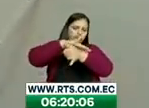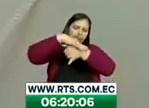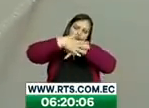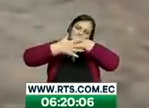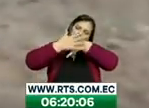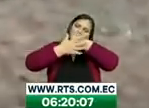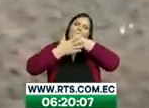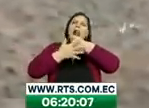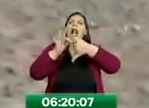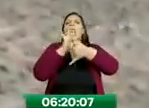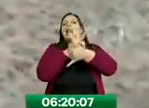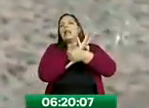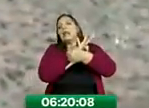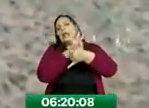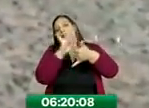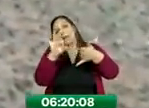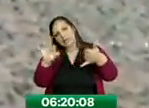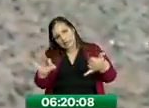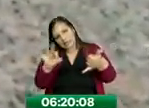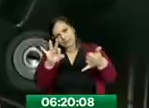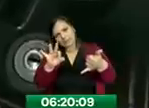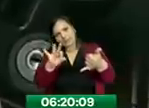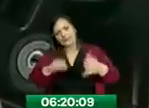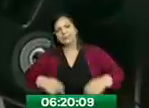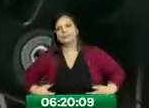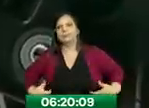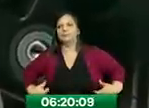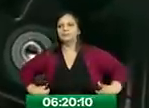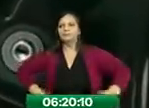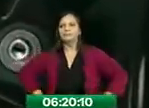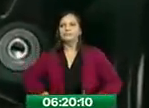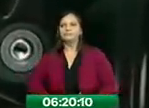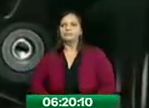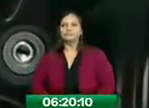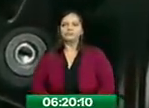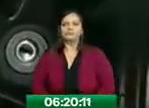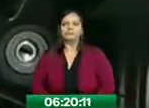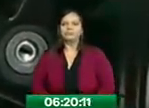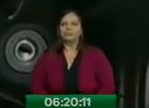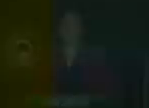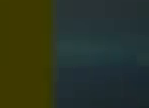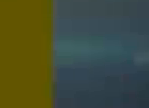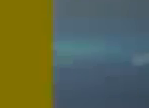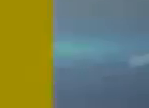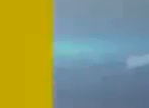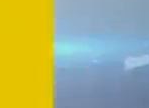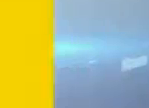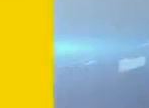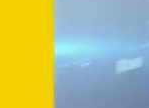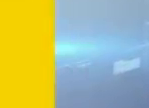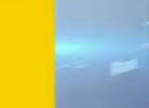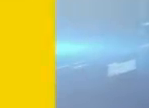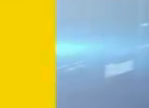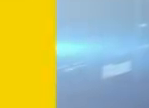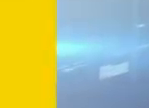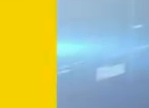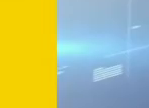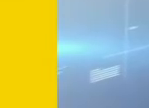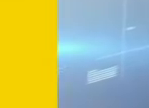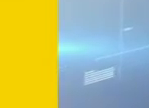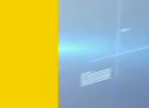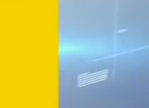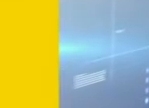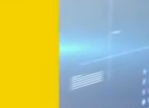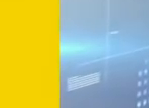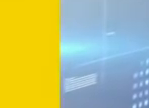bacterias y virus para evitar contraer la enfermedad. Informó Roselena Vázquez. Los bancos y todos los servicios